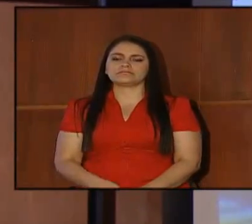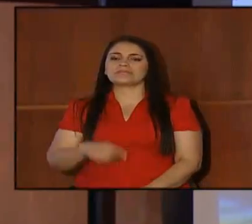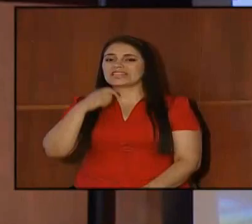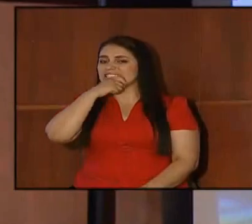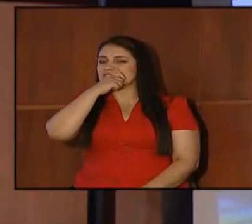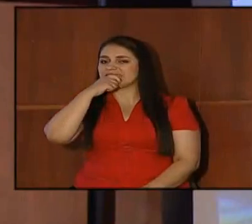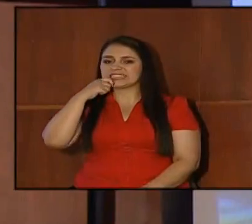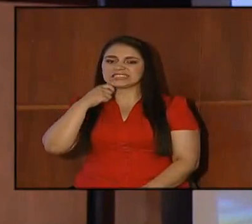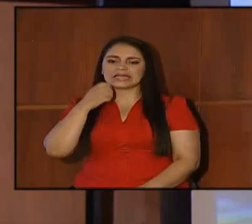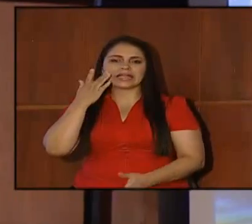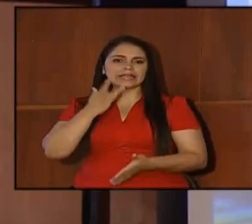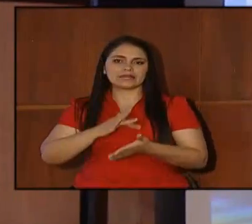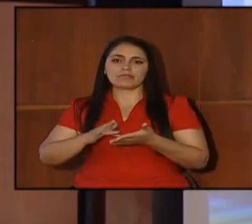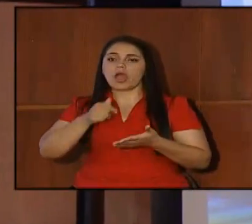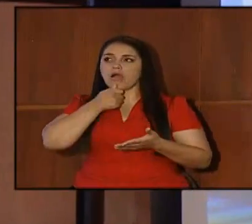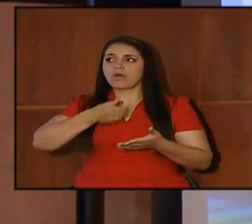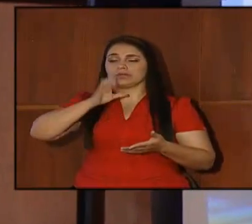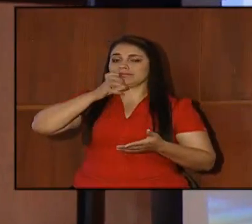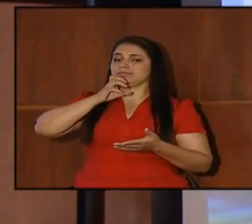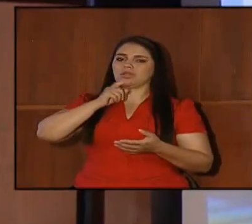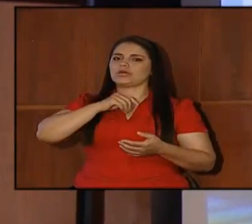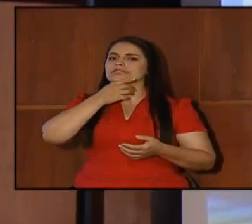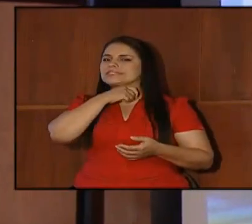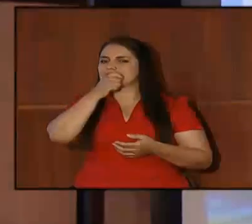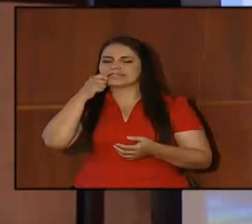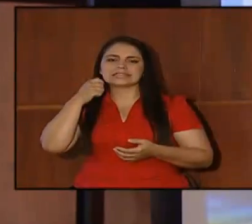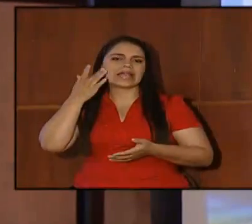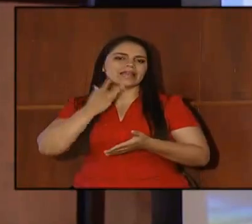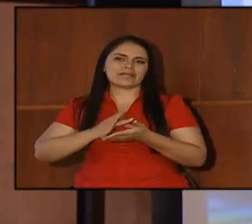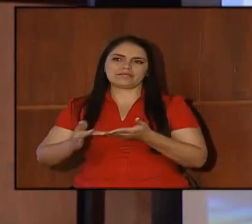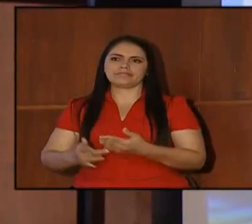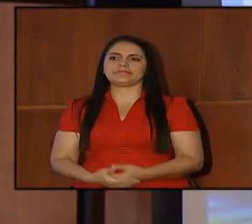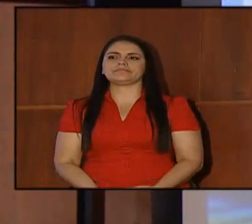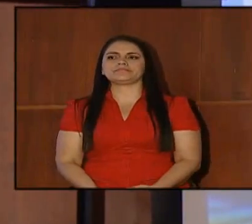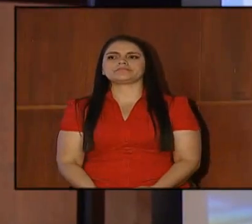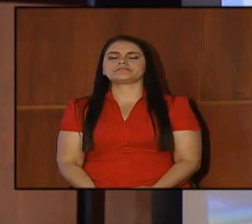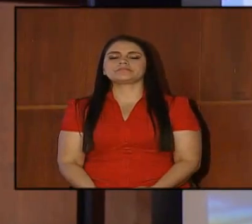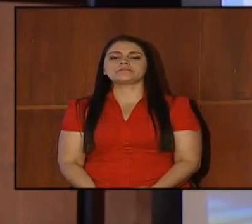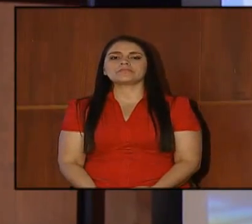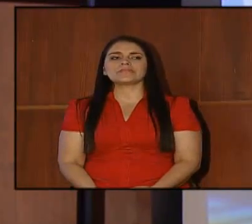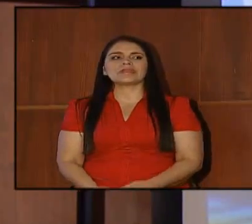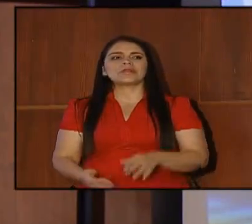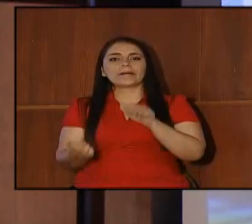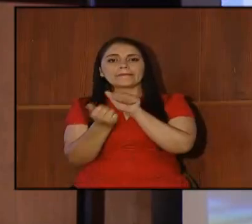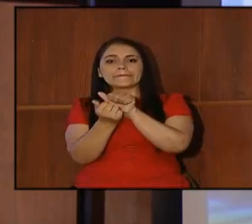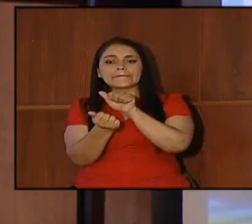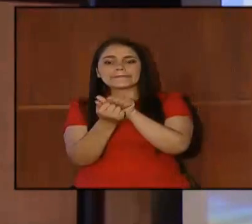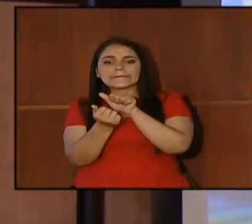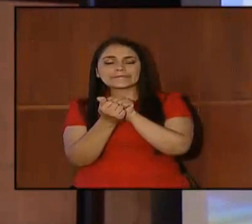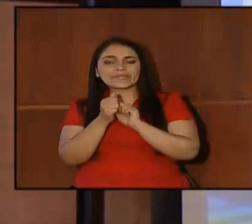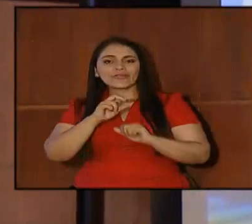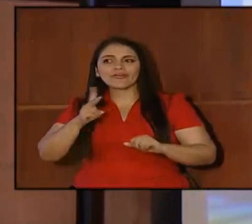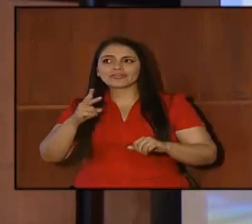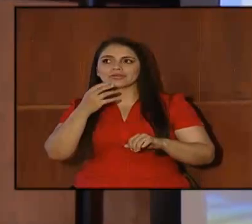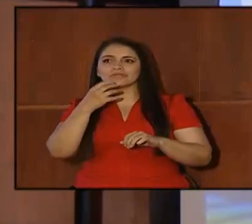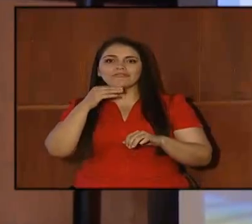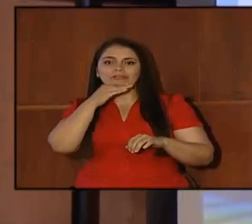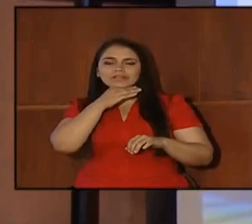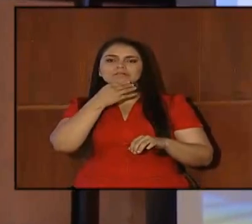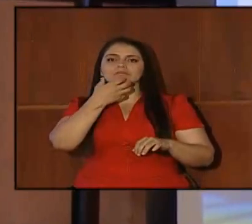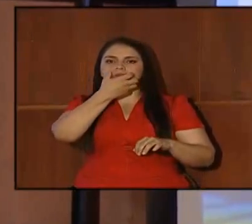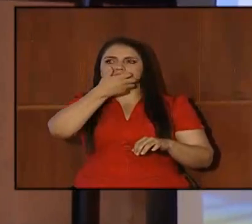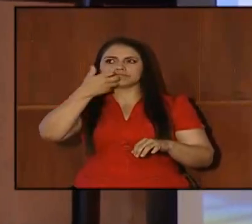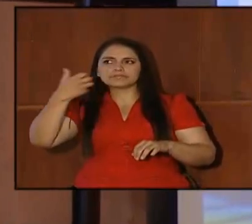es lavado echando abundante agua, sino más bien limpiado. Si tiene dentadura postiza, retírela para